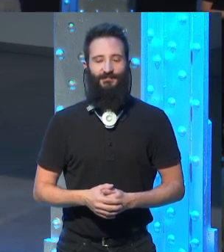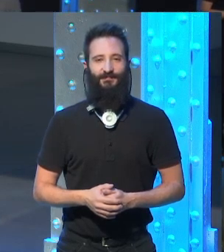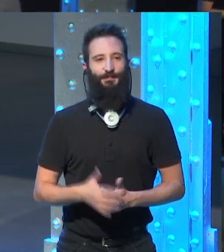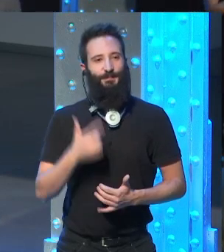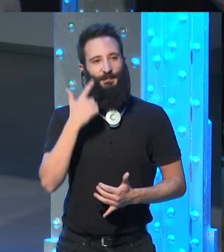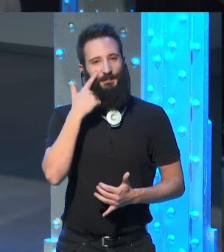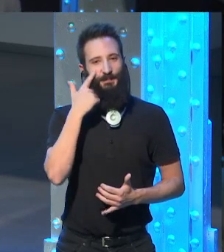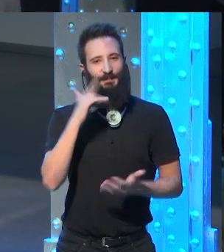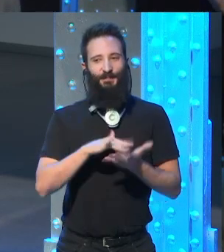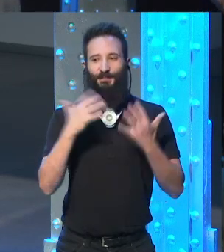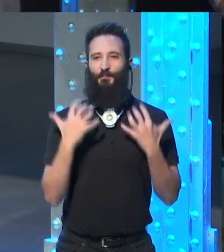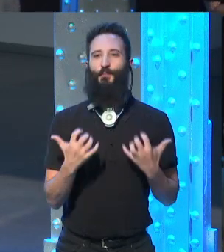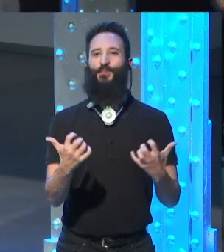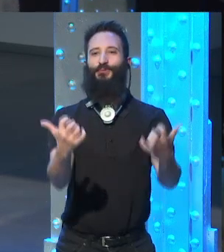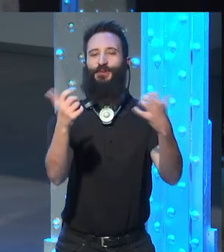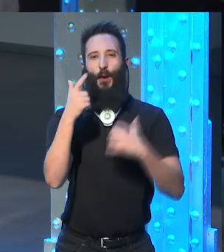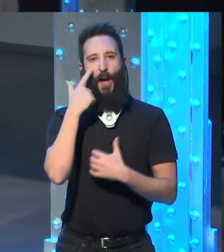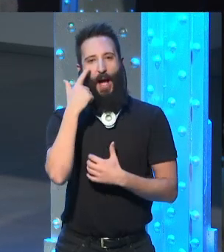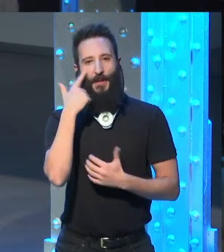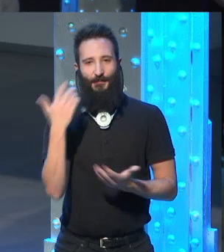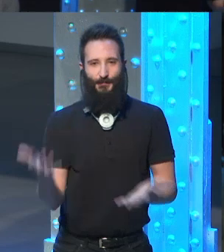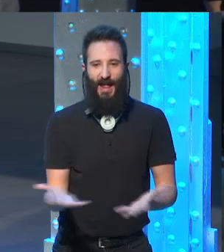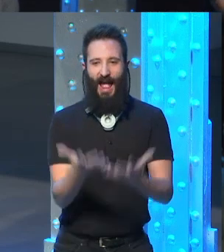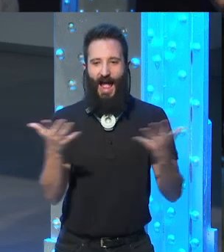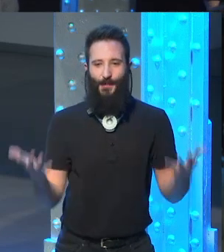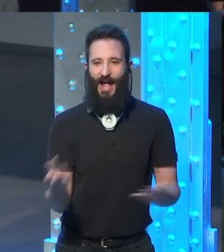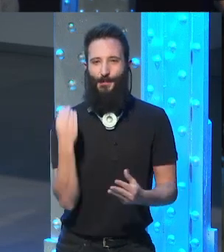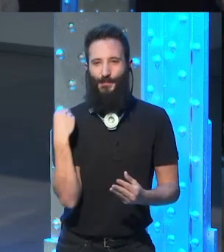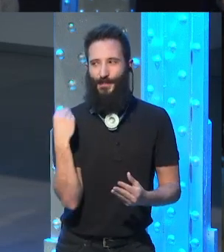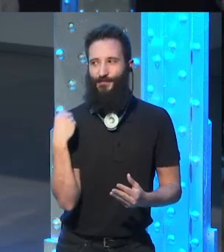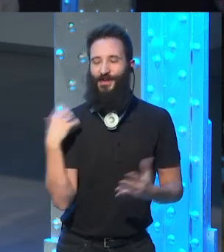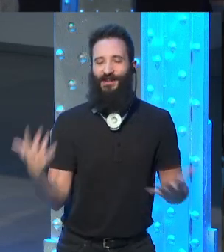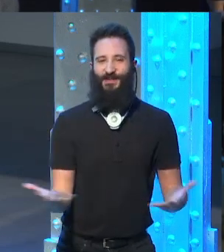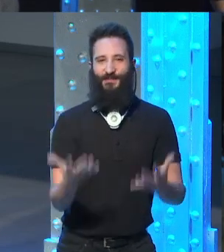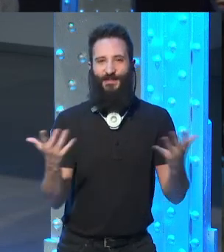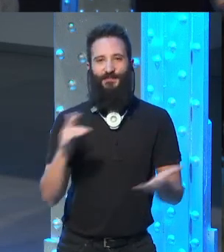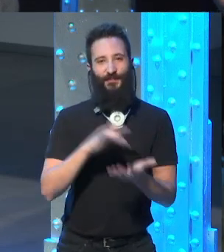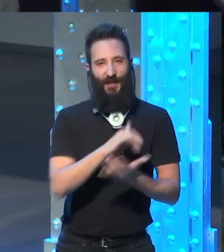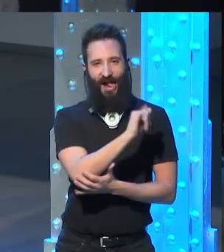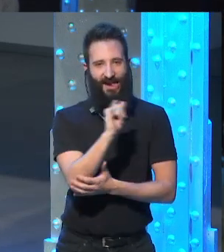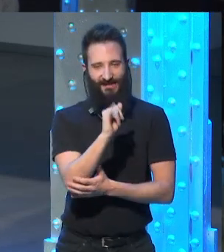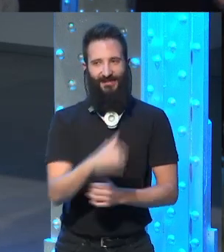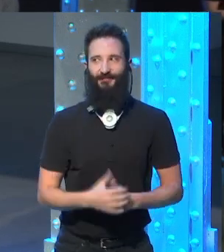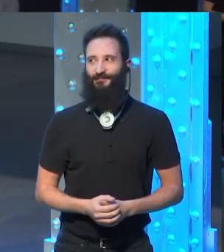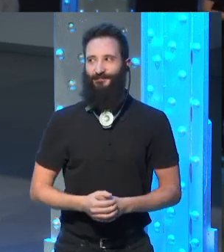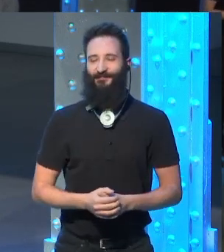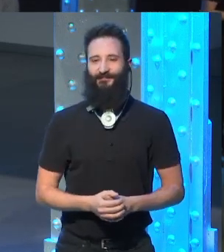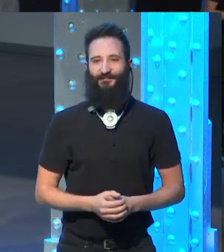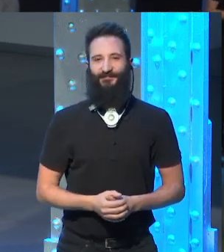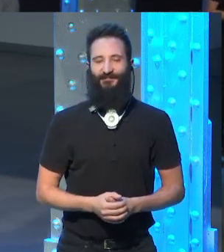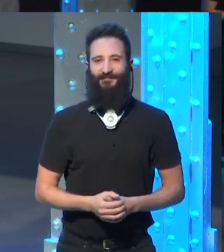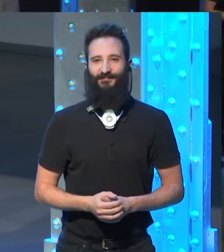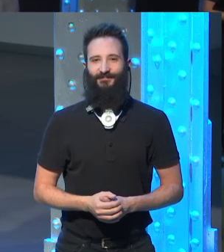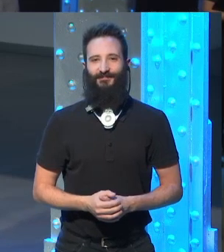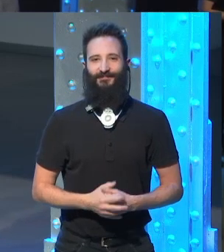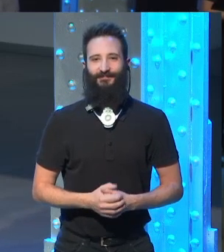A ver, ese público. Venga, animaos. Ahí tenemos. Muy bien.